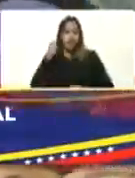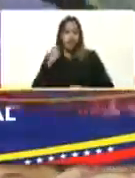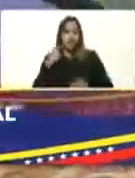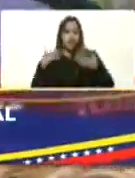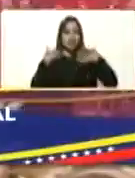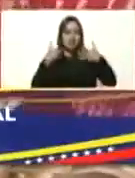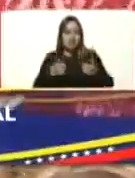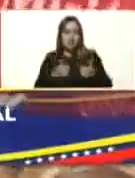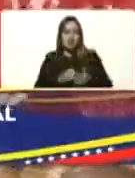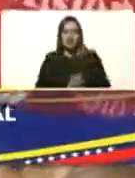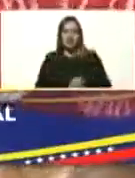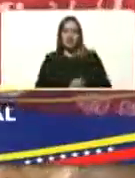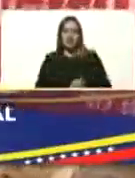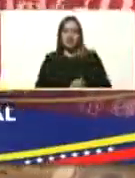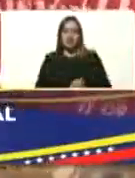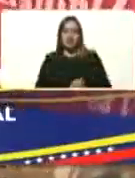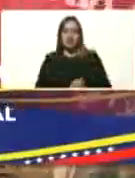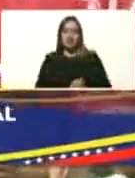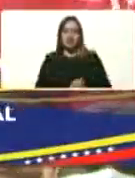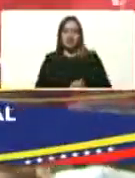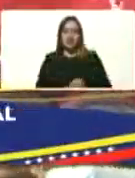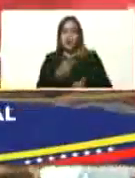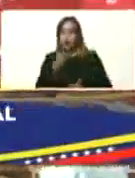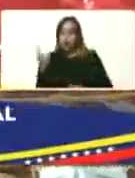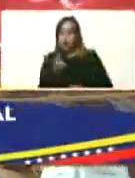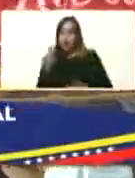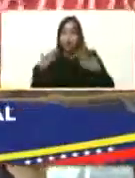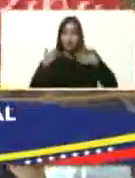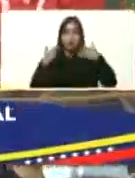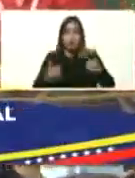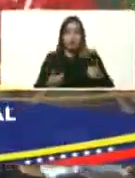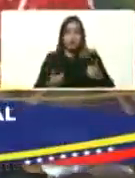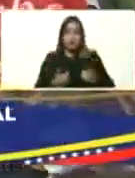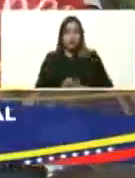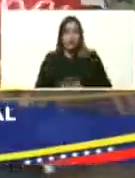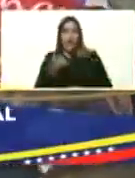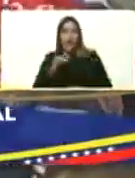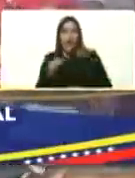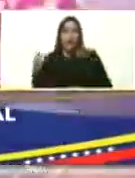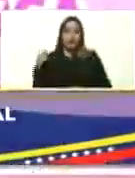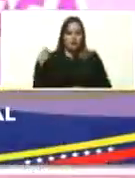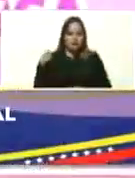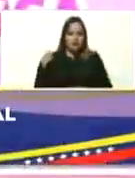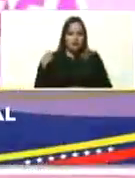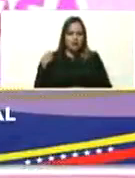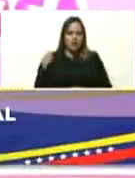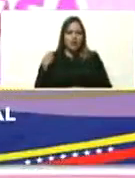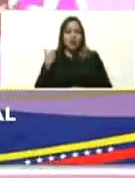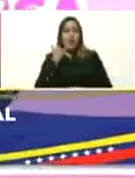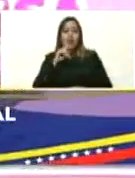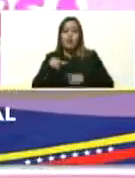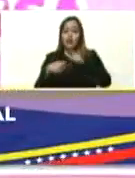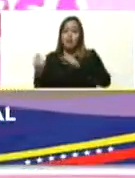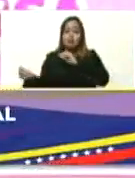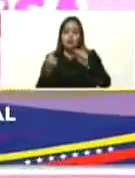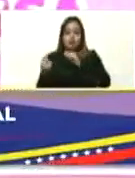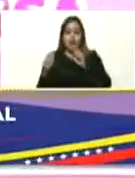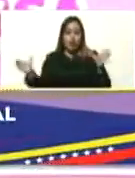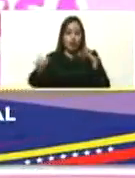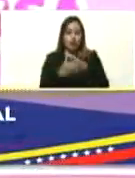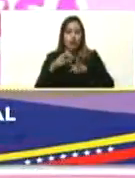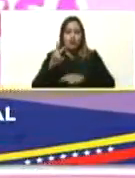salud. Y no solamente nuestra salud, ha sido un indicador que ha surgido del debate del Congreso de la Nueva